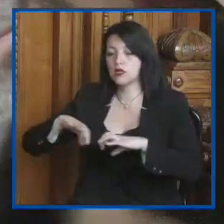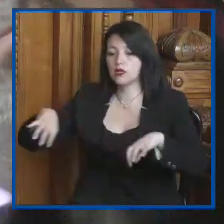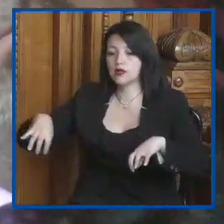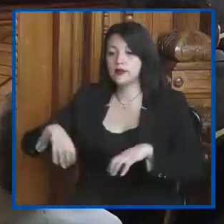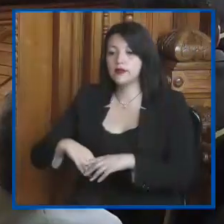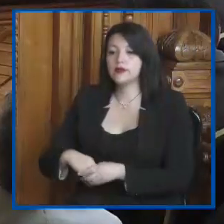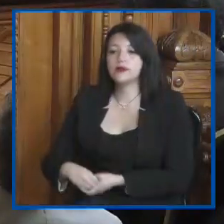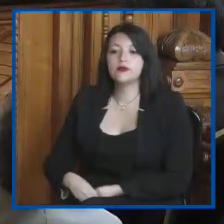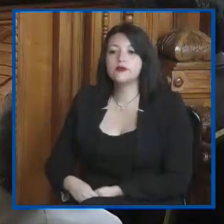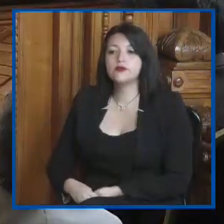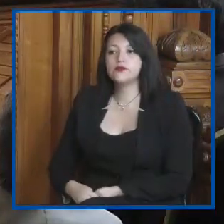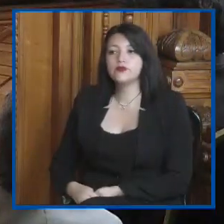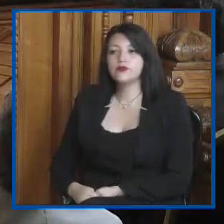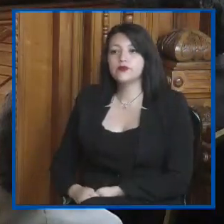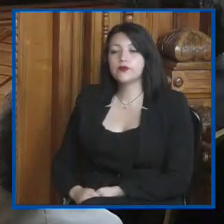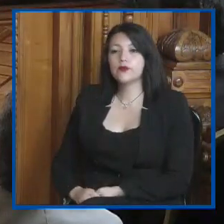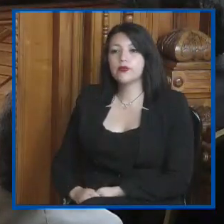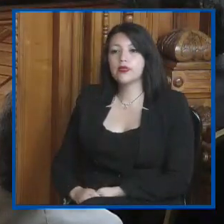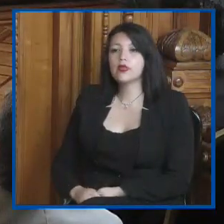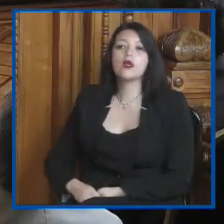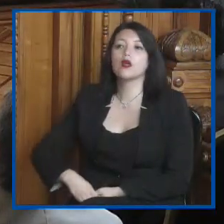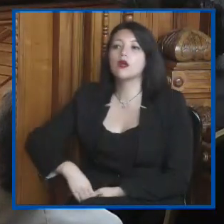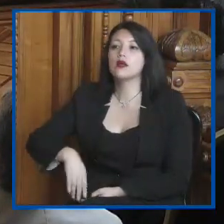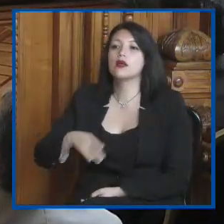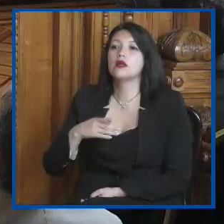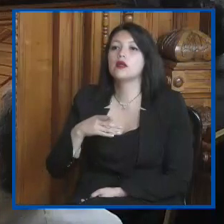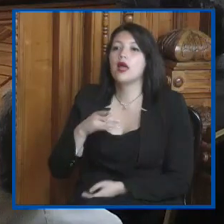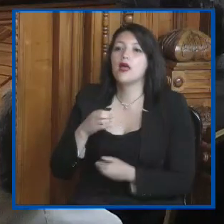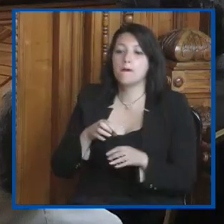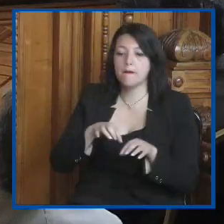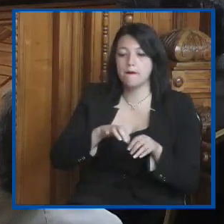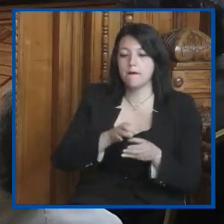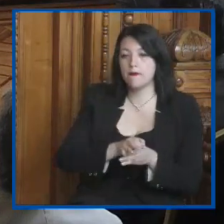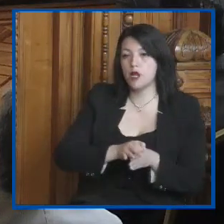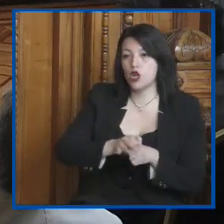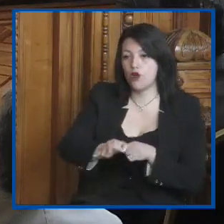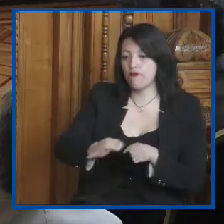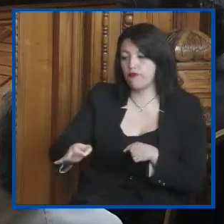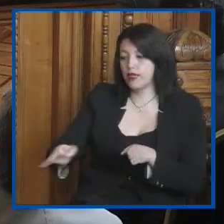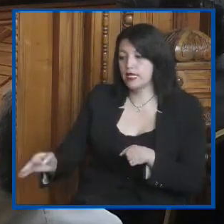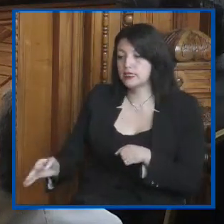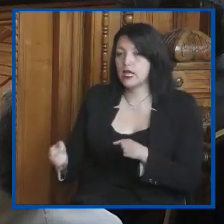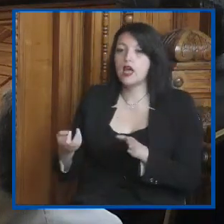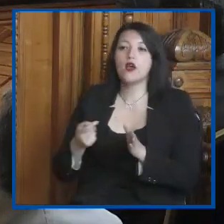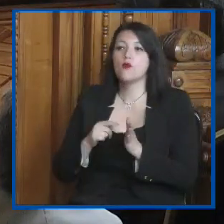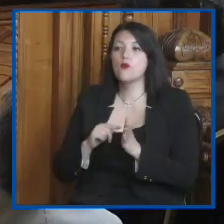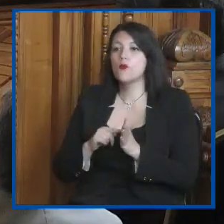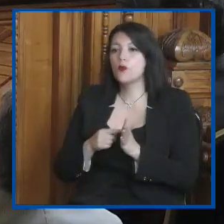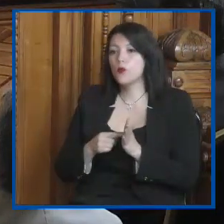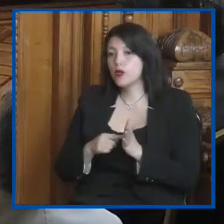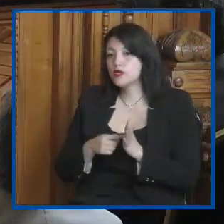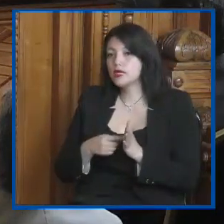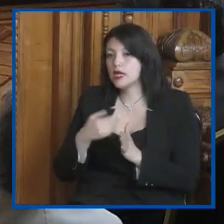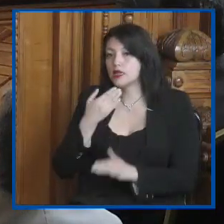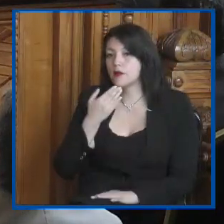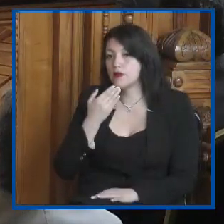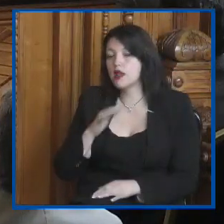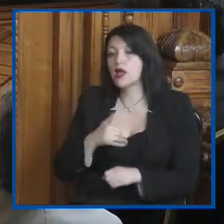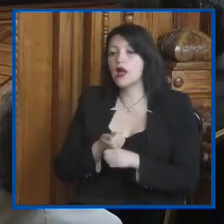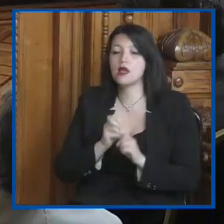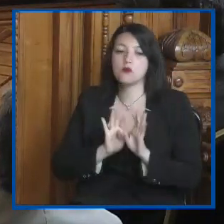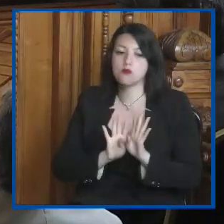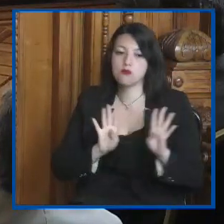En la ciudad no tenemos todavía juicio por jurado, sí en provincia de Buenos Aires. Próximamente la idea es que en ciudad también haya, que es donde